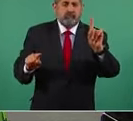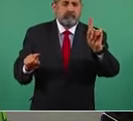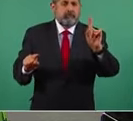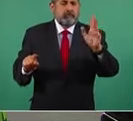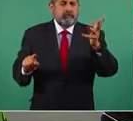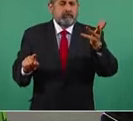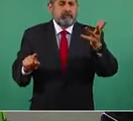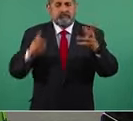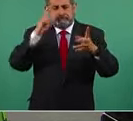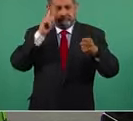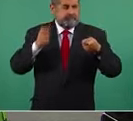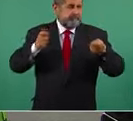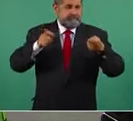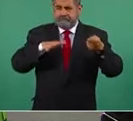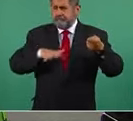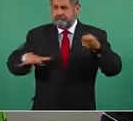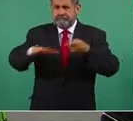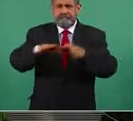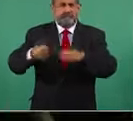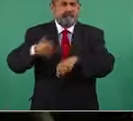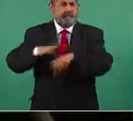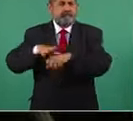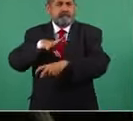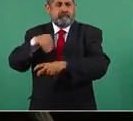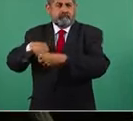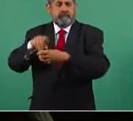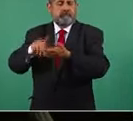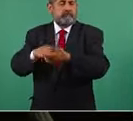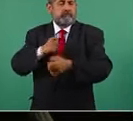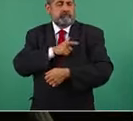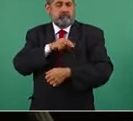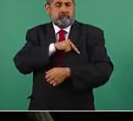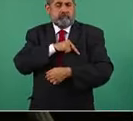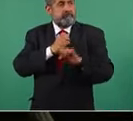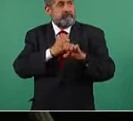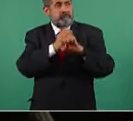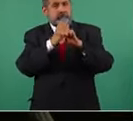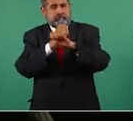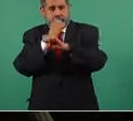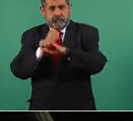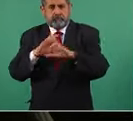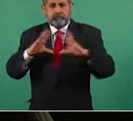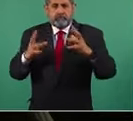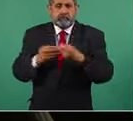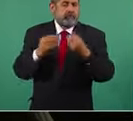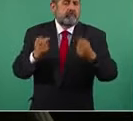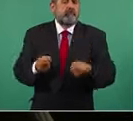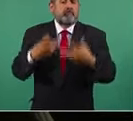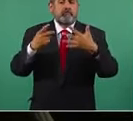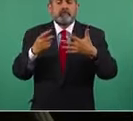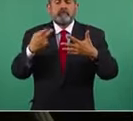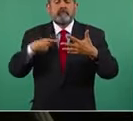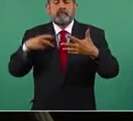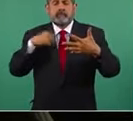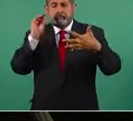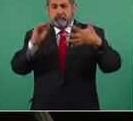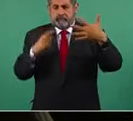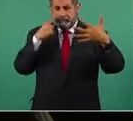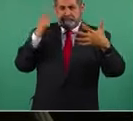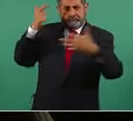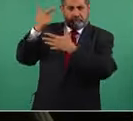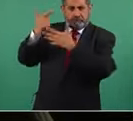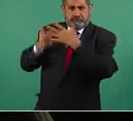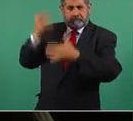la cuestión operativa y administrativa de la Guardia Nacional en cada estado, y los efectivos en cada uno de los estados los tenemos en esta